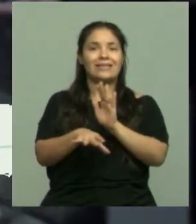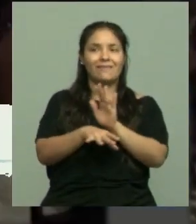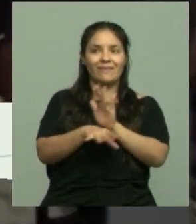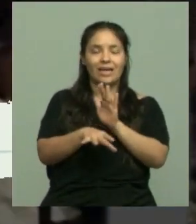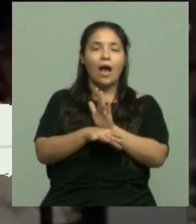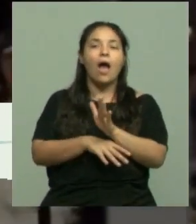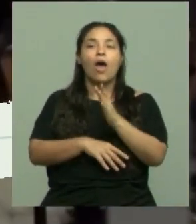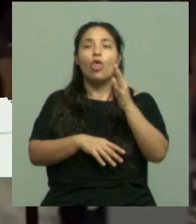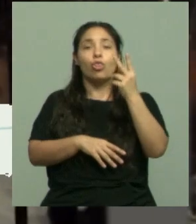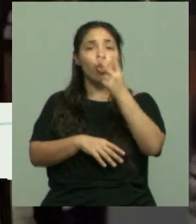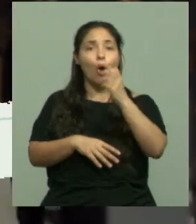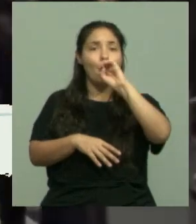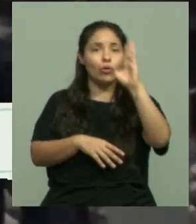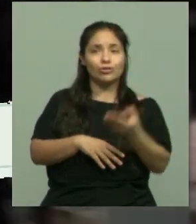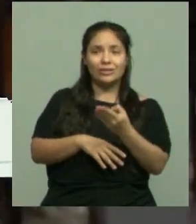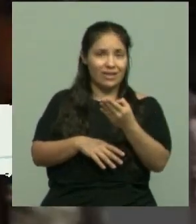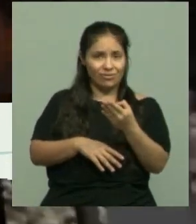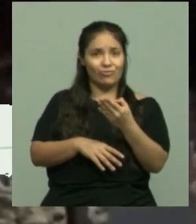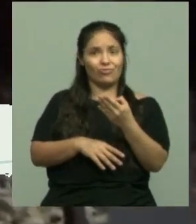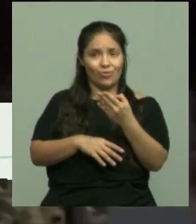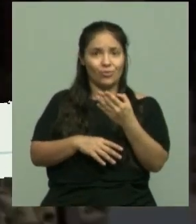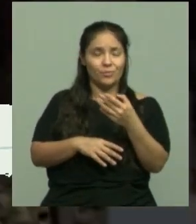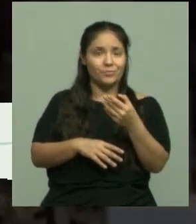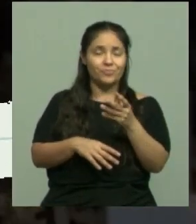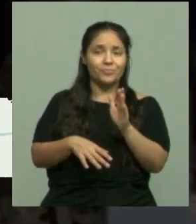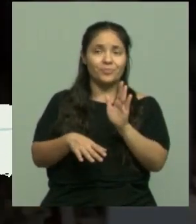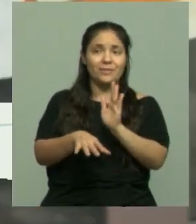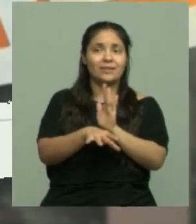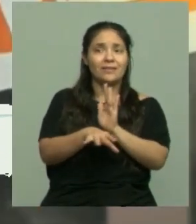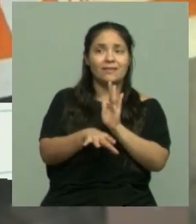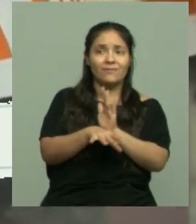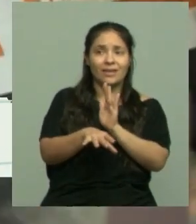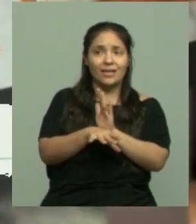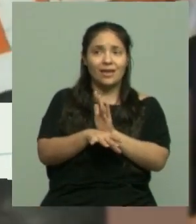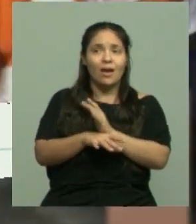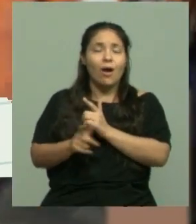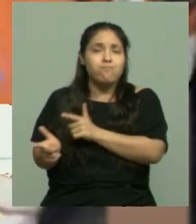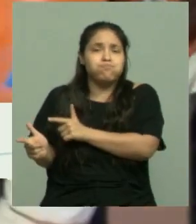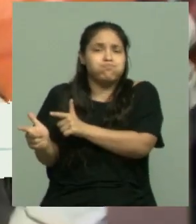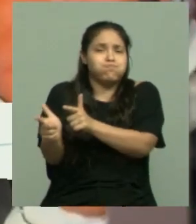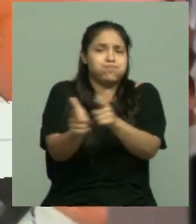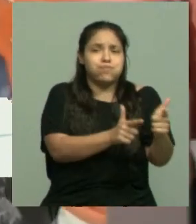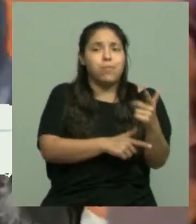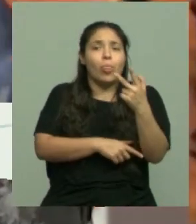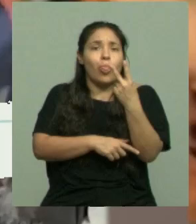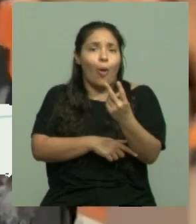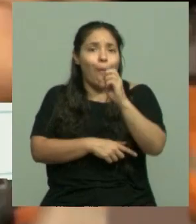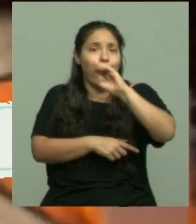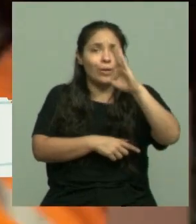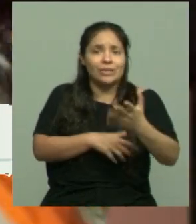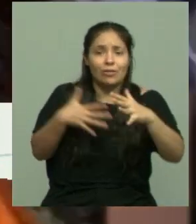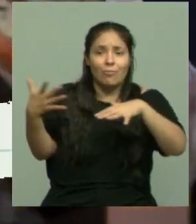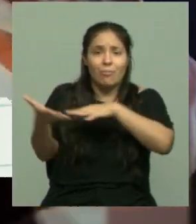Gaza. Estamos hablando de que este conflicto ha representado el aniquilamiento del 2% de